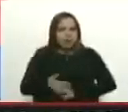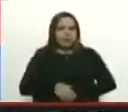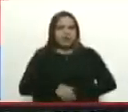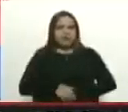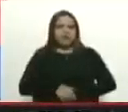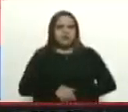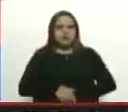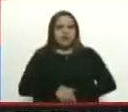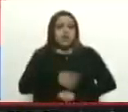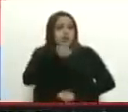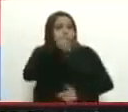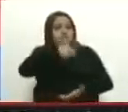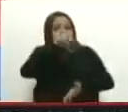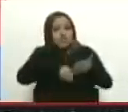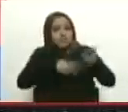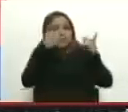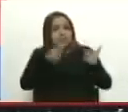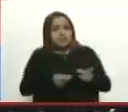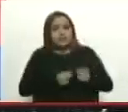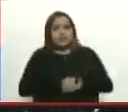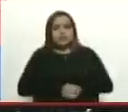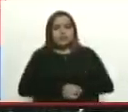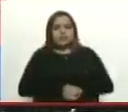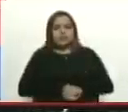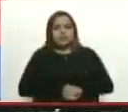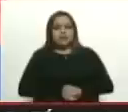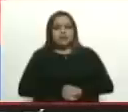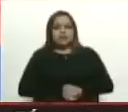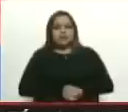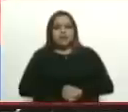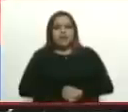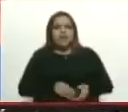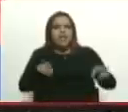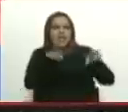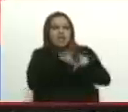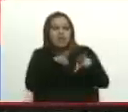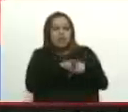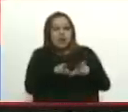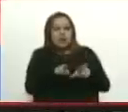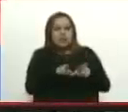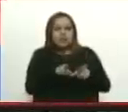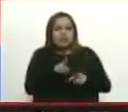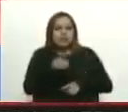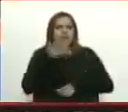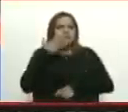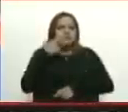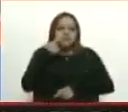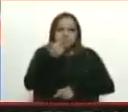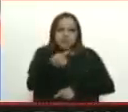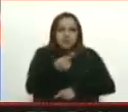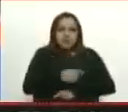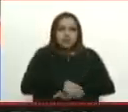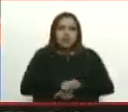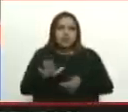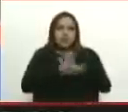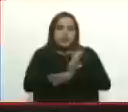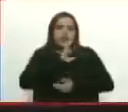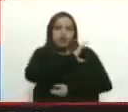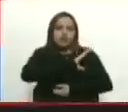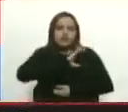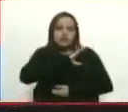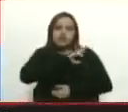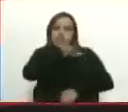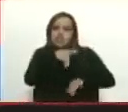Es una firma, es un documento. Igual, eso de que tú hablas de la Comisión Nacional de